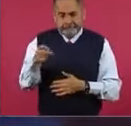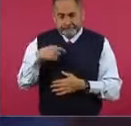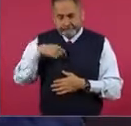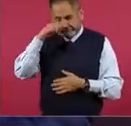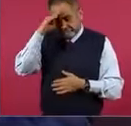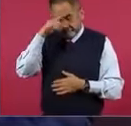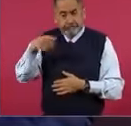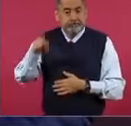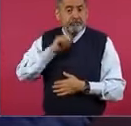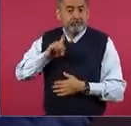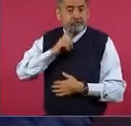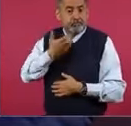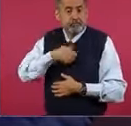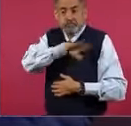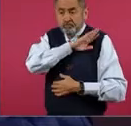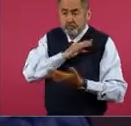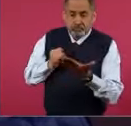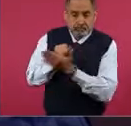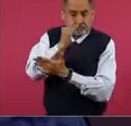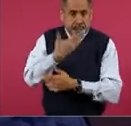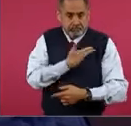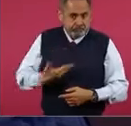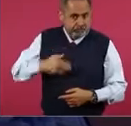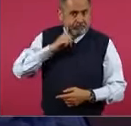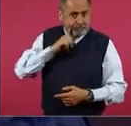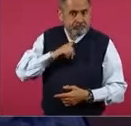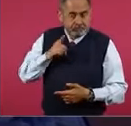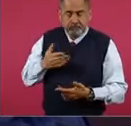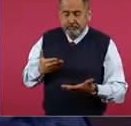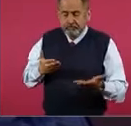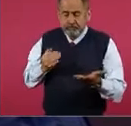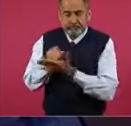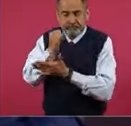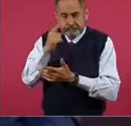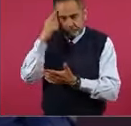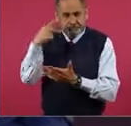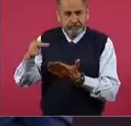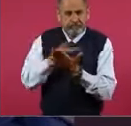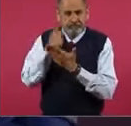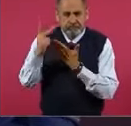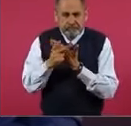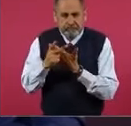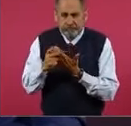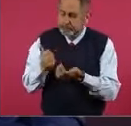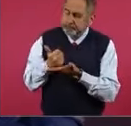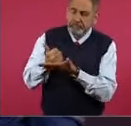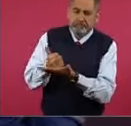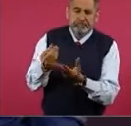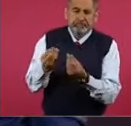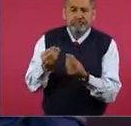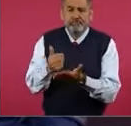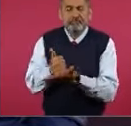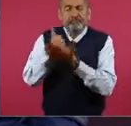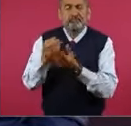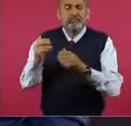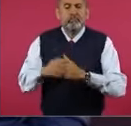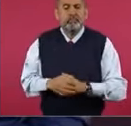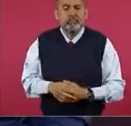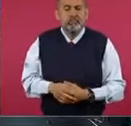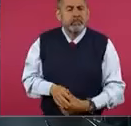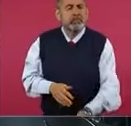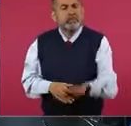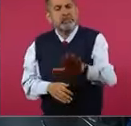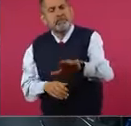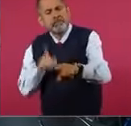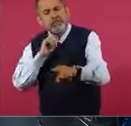que compete exclusivamente a los mexicanos. Durante su conferencia matutina de este lunes, el mandatario fue cuestionado sobre la posibilidad de abordar el tema